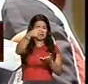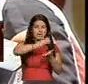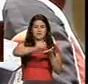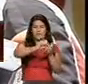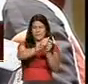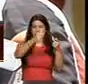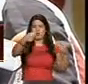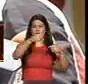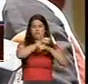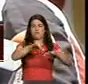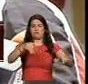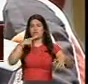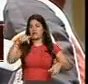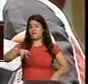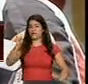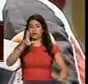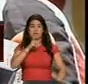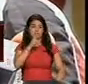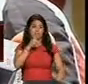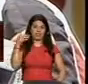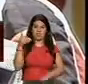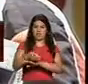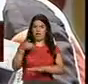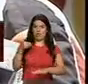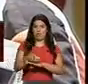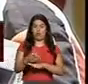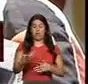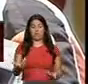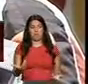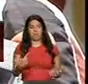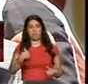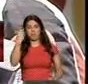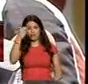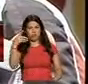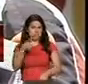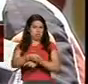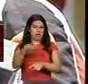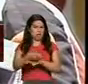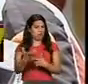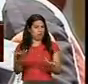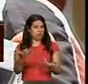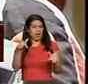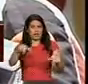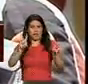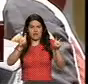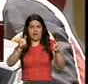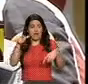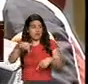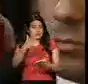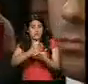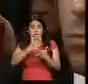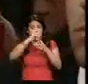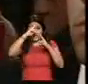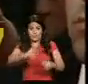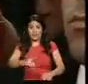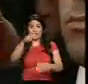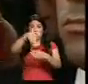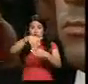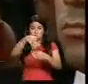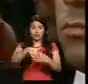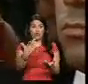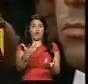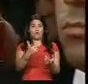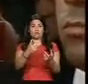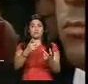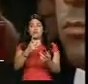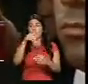que bueno esta dictadura es una dictadura rara verdad con elecciones permanentes renovación elección referéndum